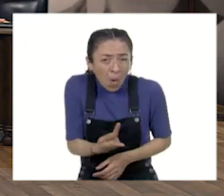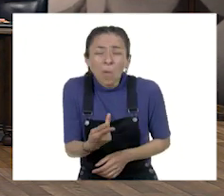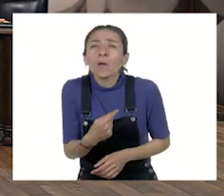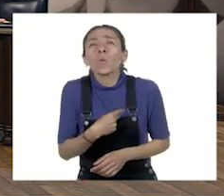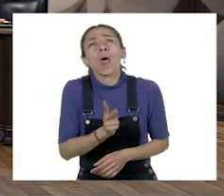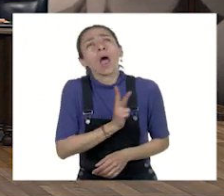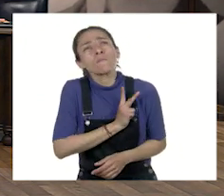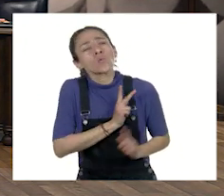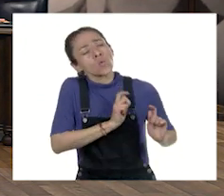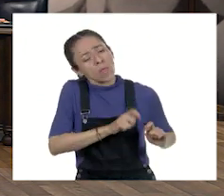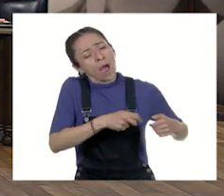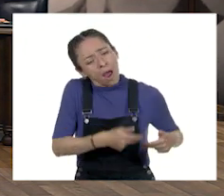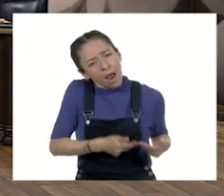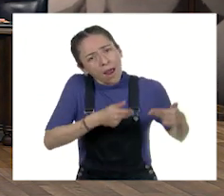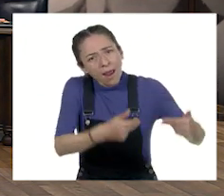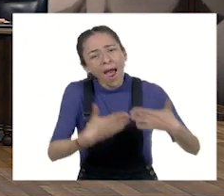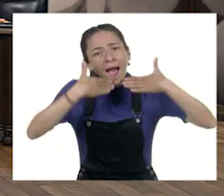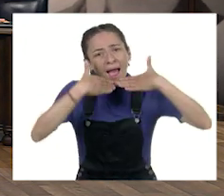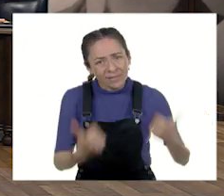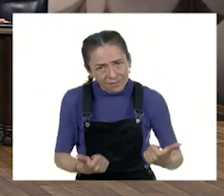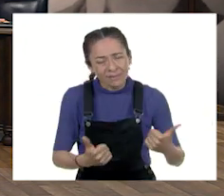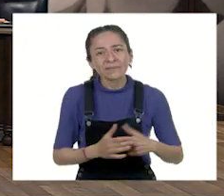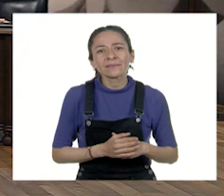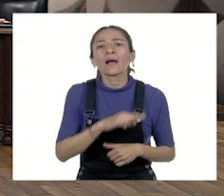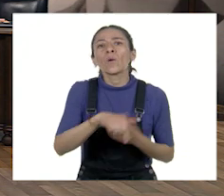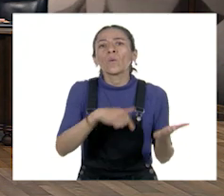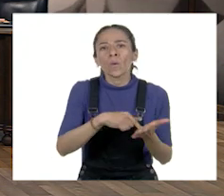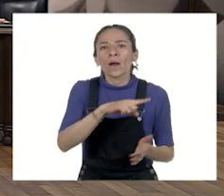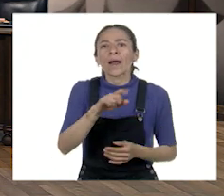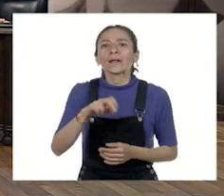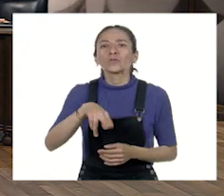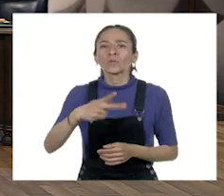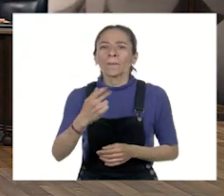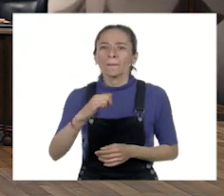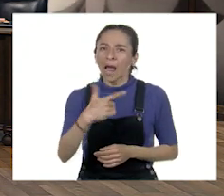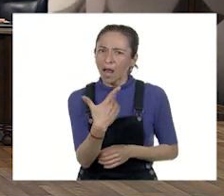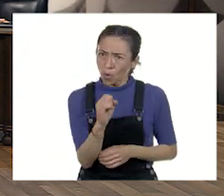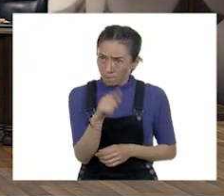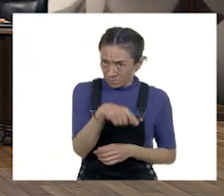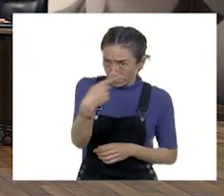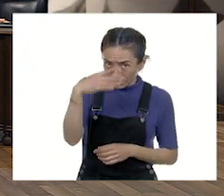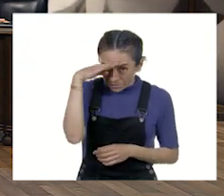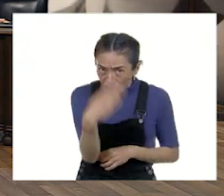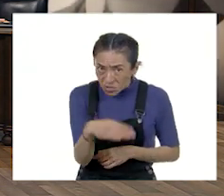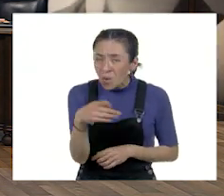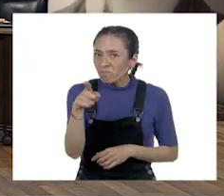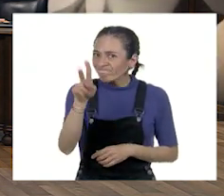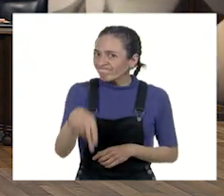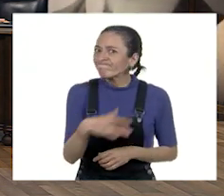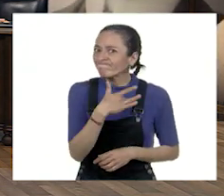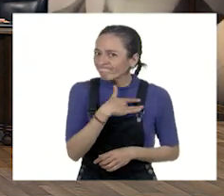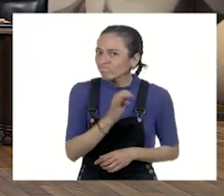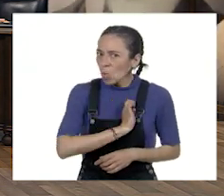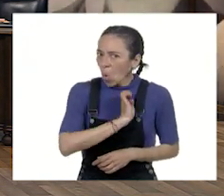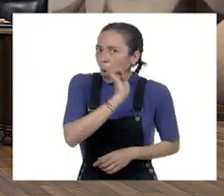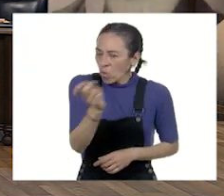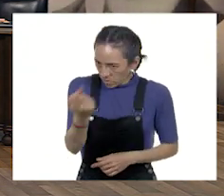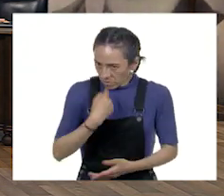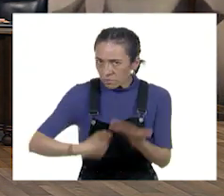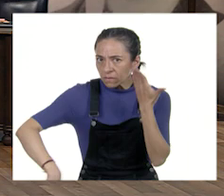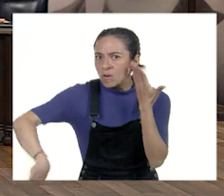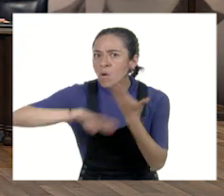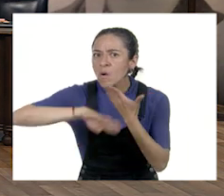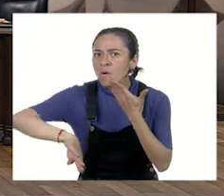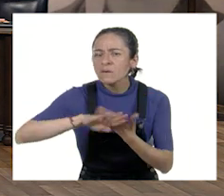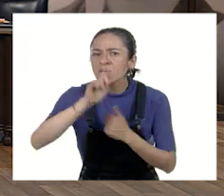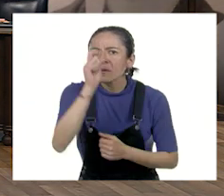en el asunto de la hacienda de Zumpango. El señor Martínez de Escobar tiene la mitad de su odio en mi contra por su política de